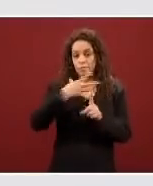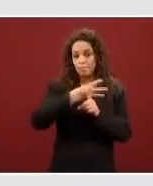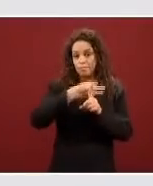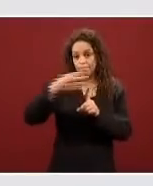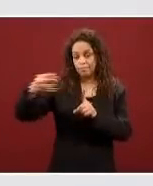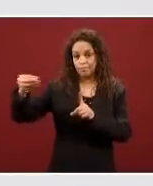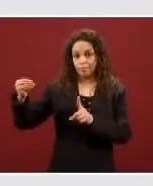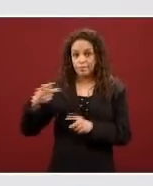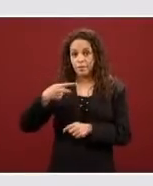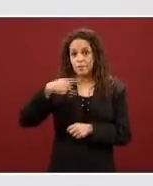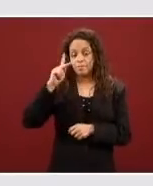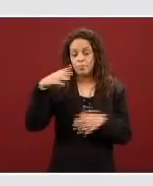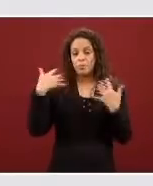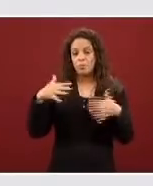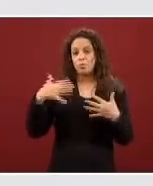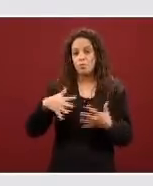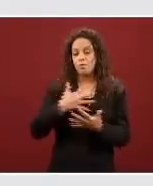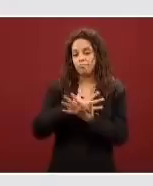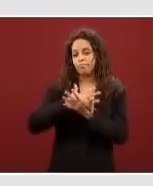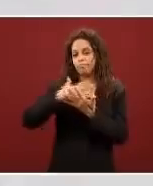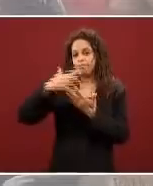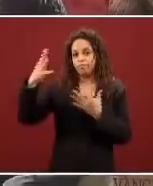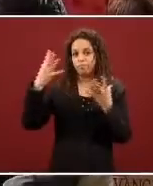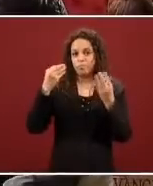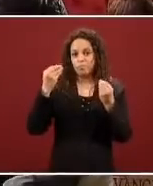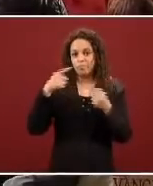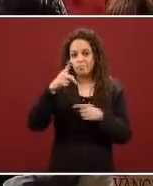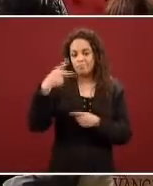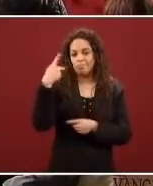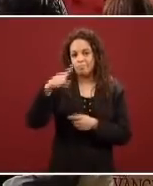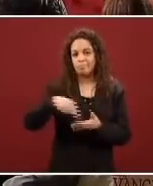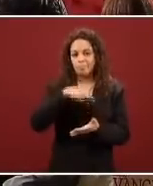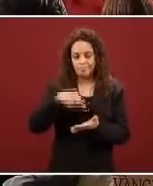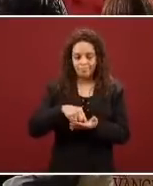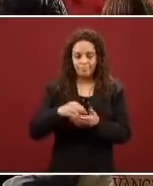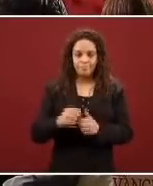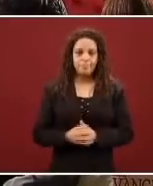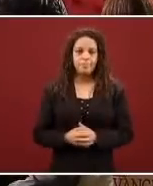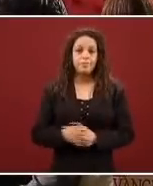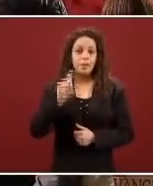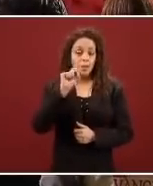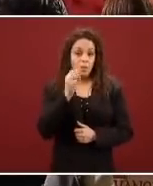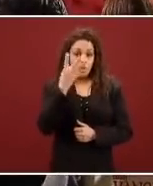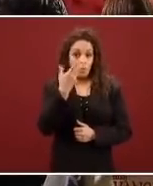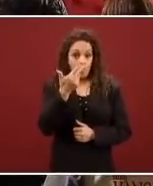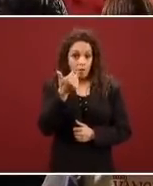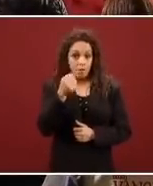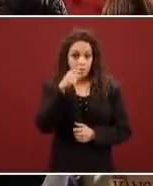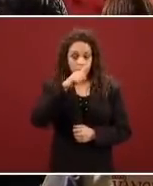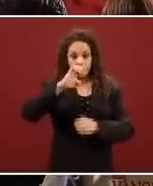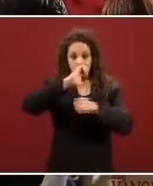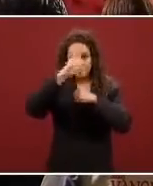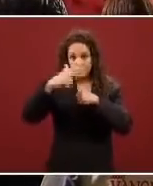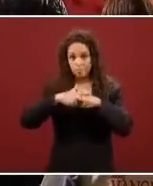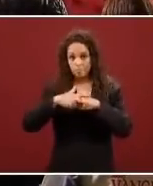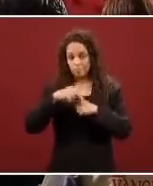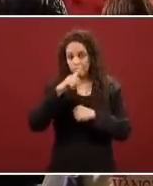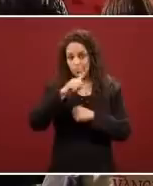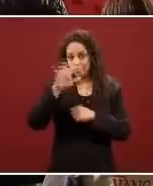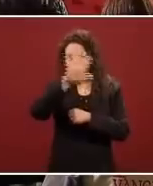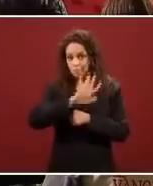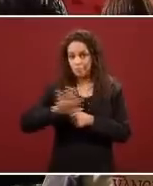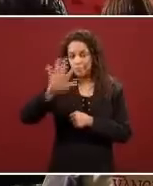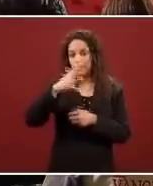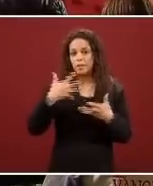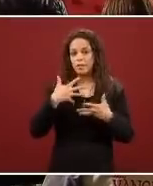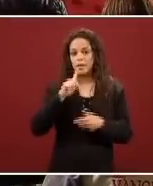sido importante, al menos para la región. Solamente en las últimas 24 horas el continente europeo ha reportado